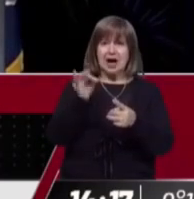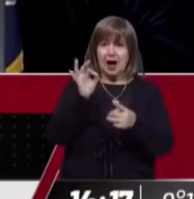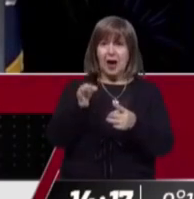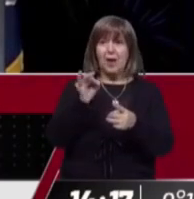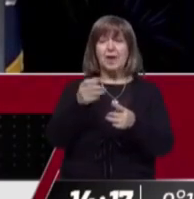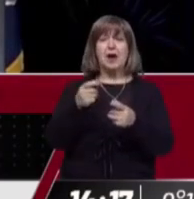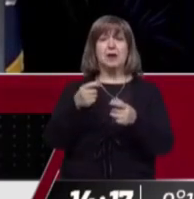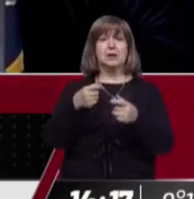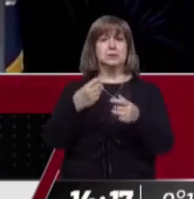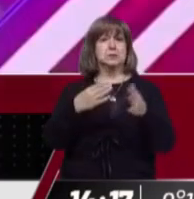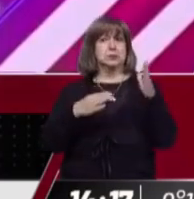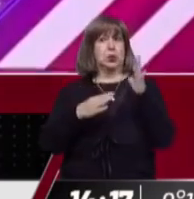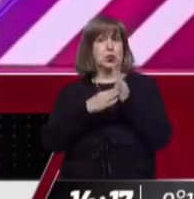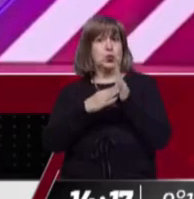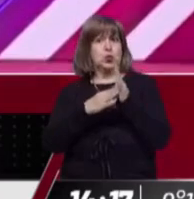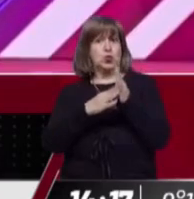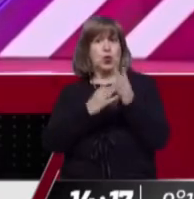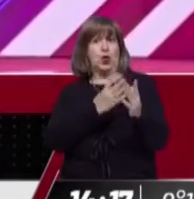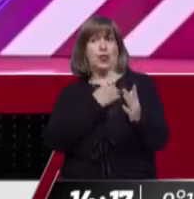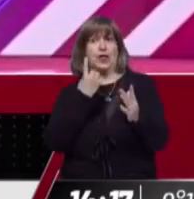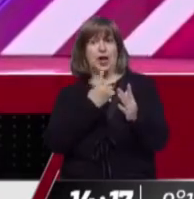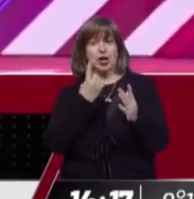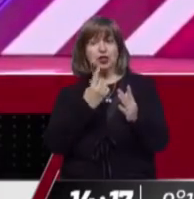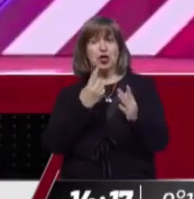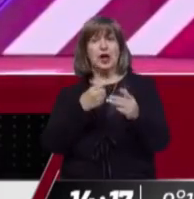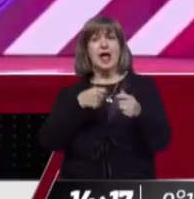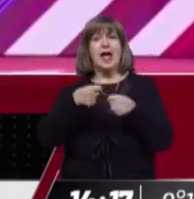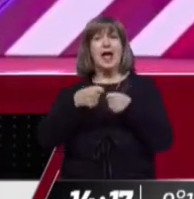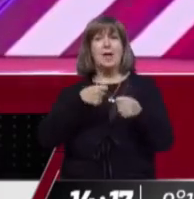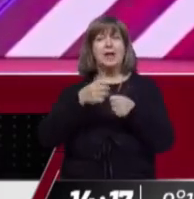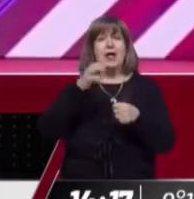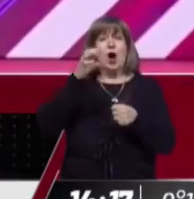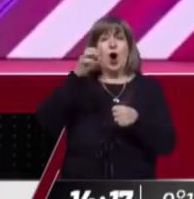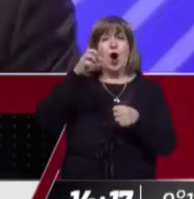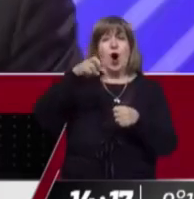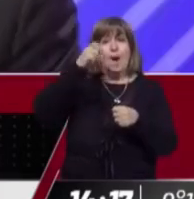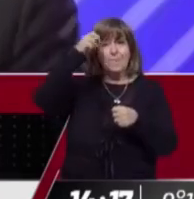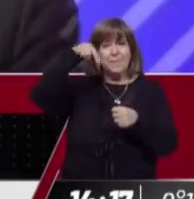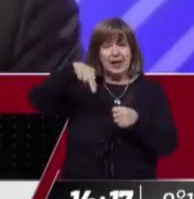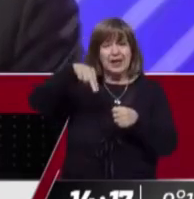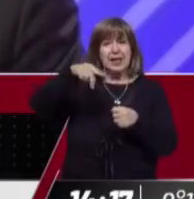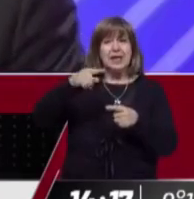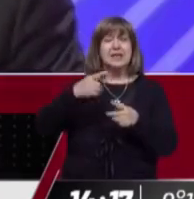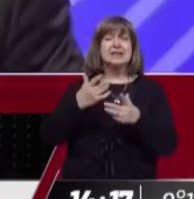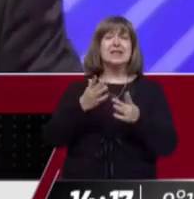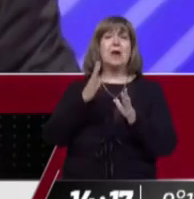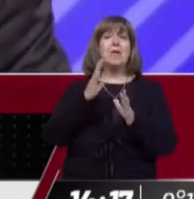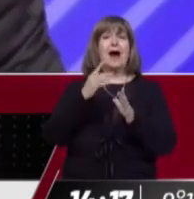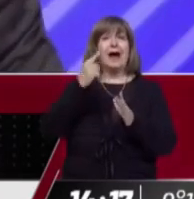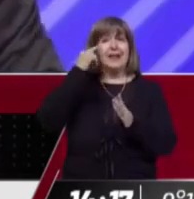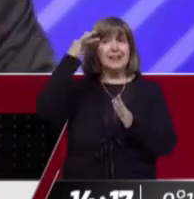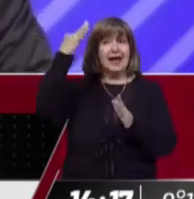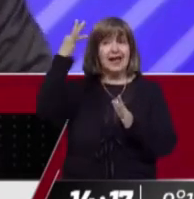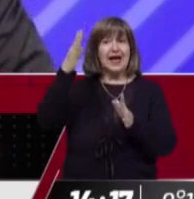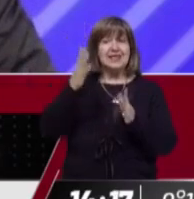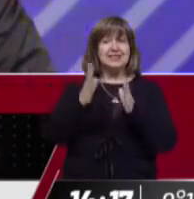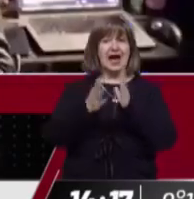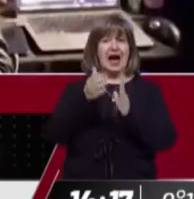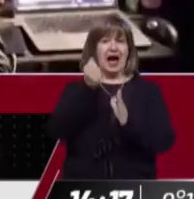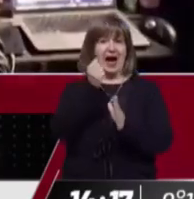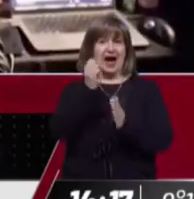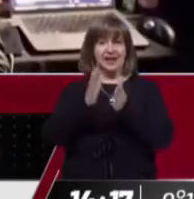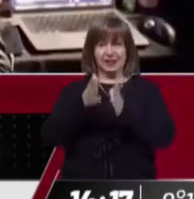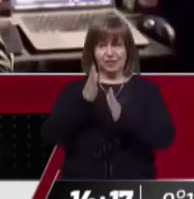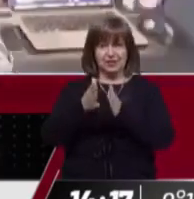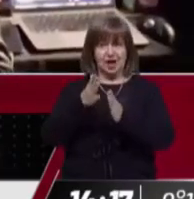el principal directivo de la empresa OpenAI, que es de inteligencia artificial. Es la empresa de